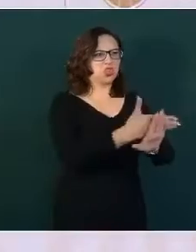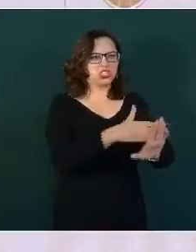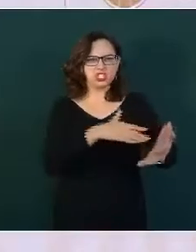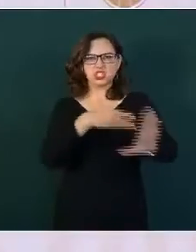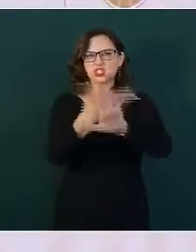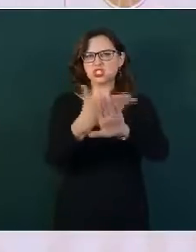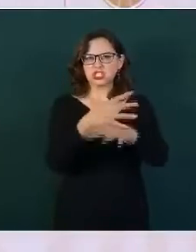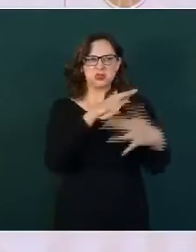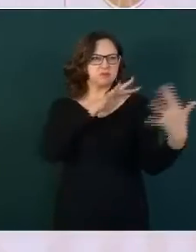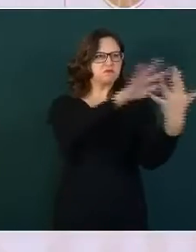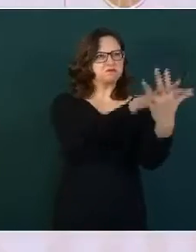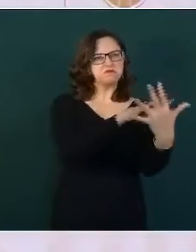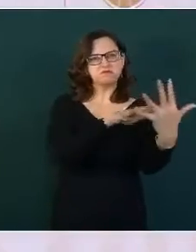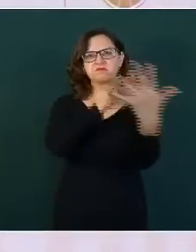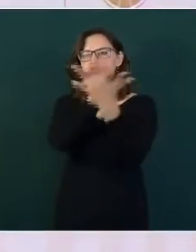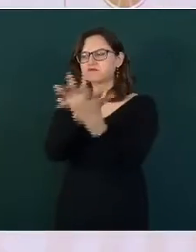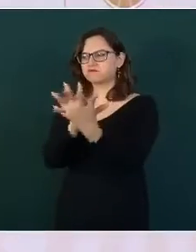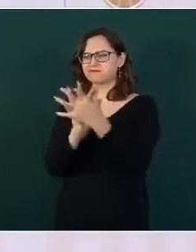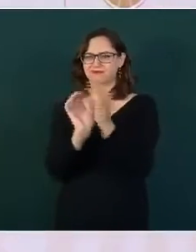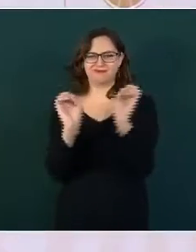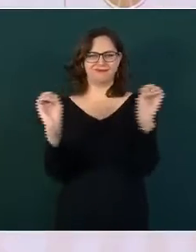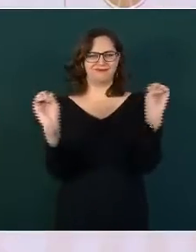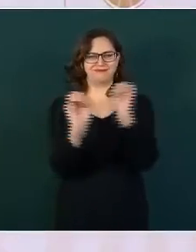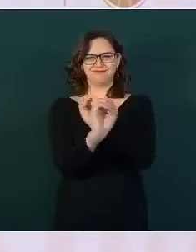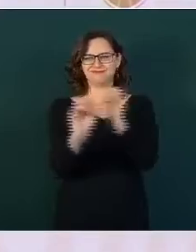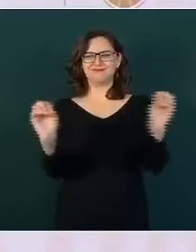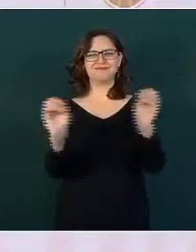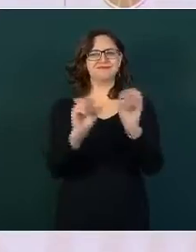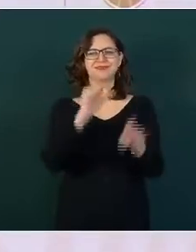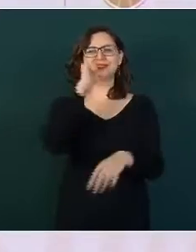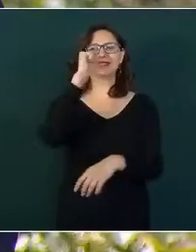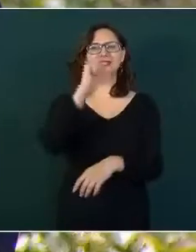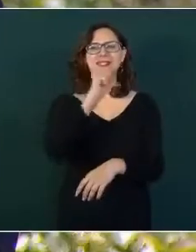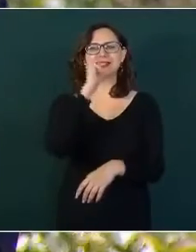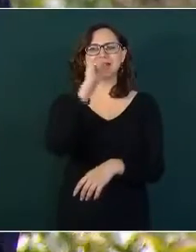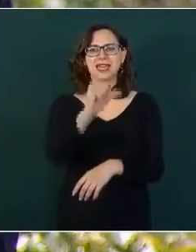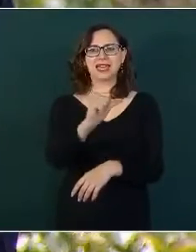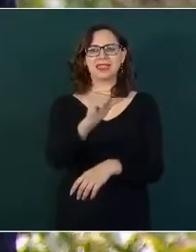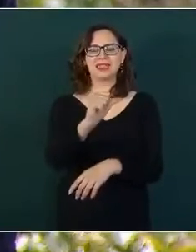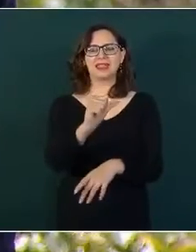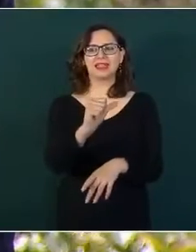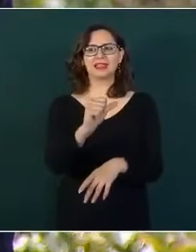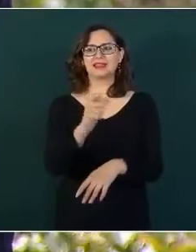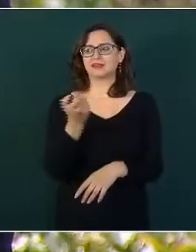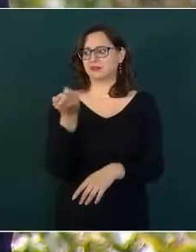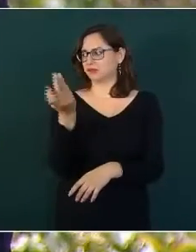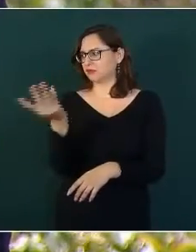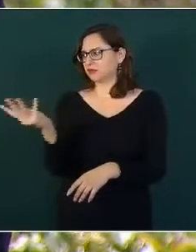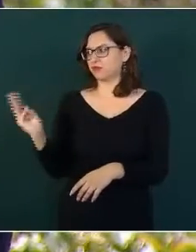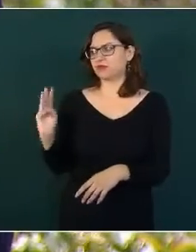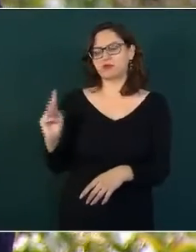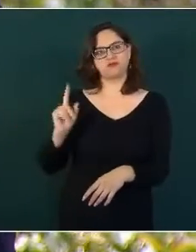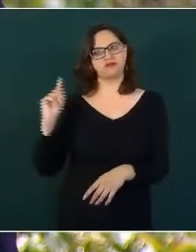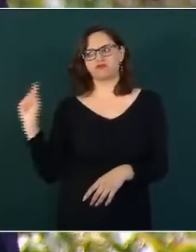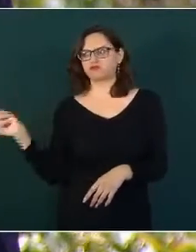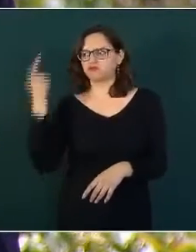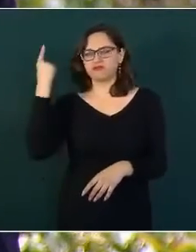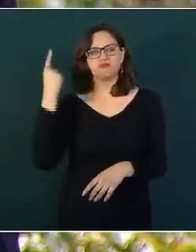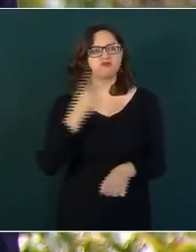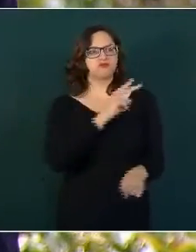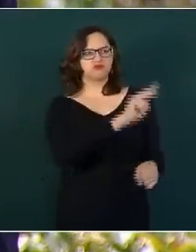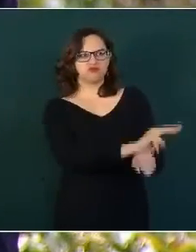No se les ha pedido que vigilen u opriman a la sociedad,